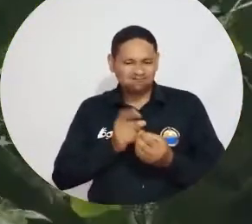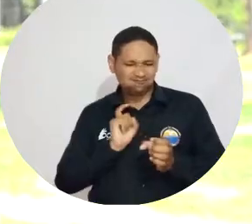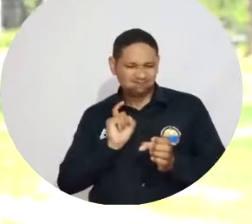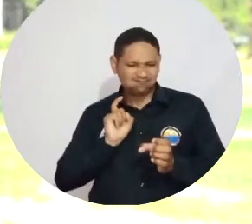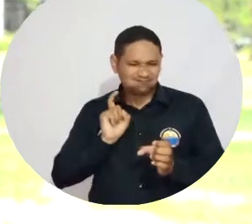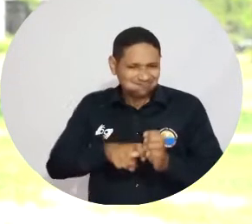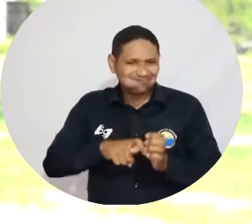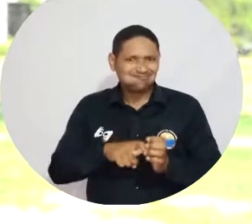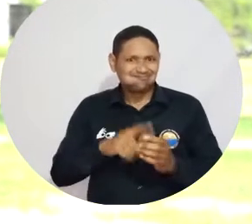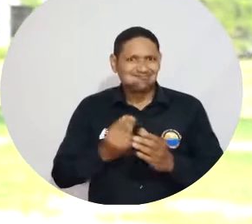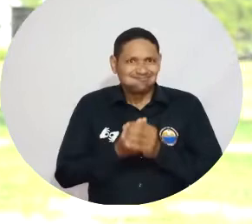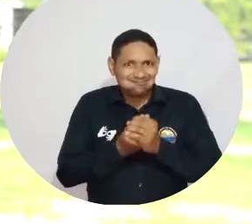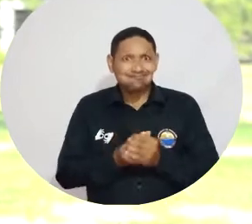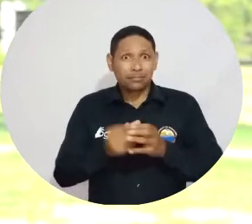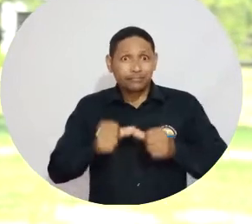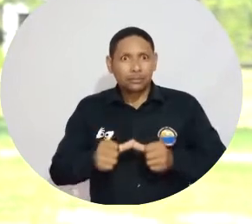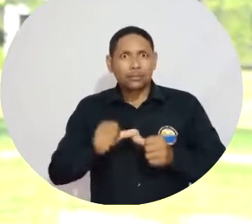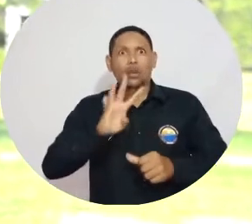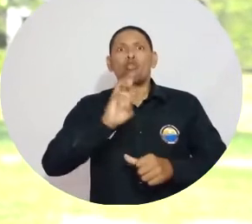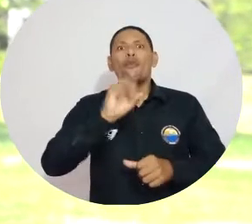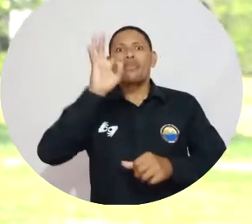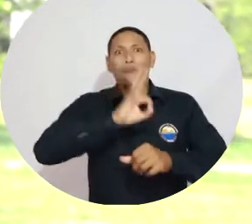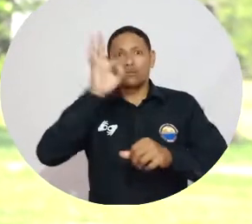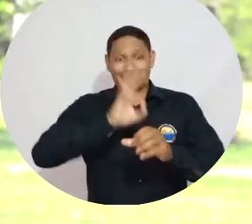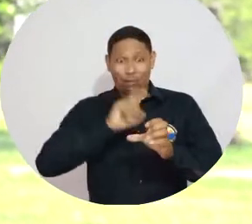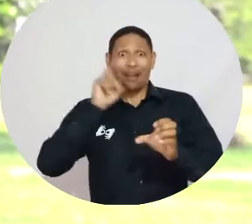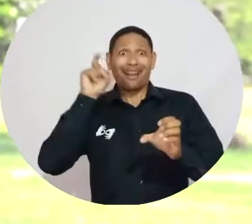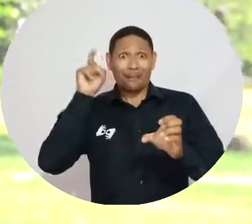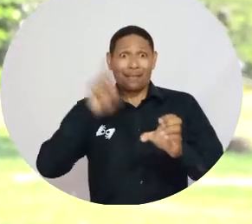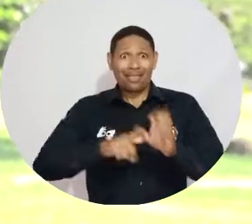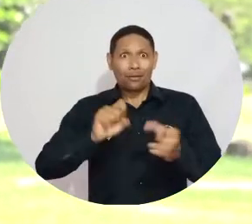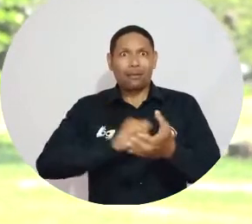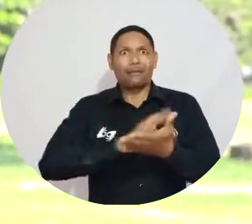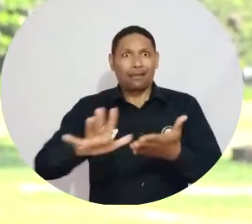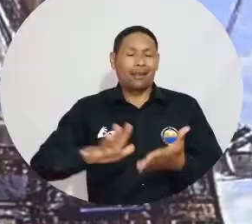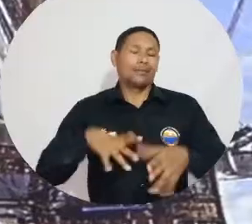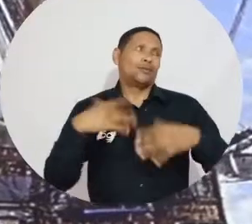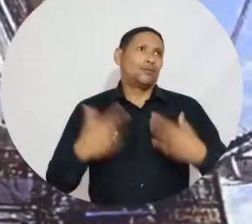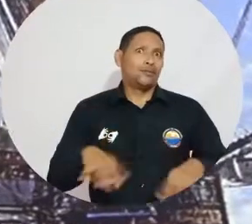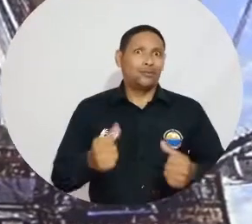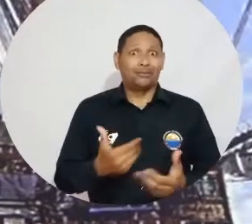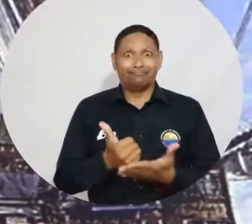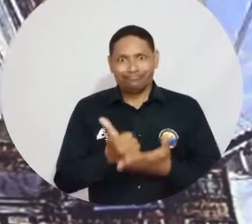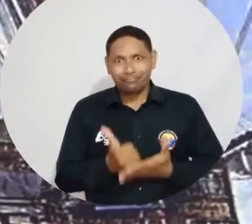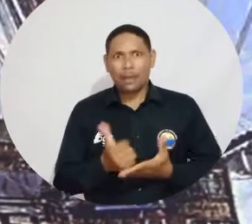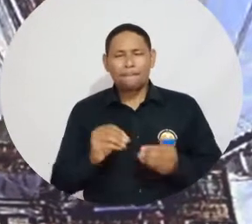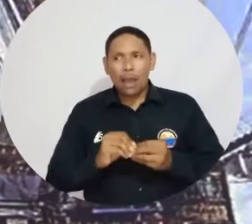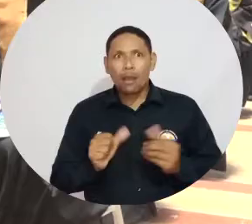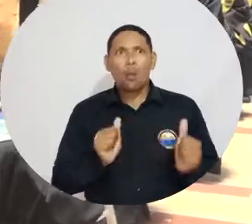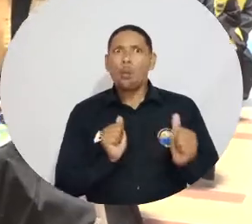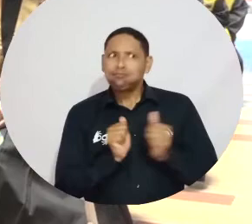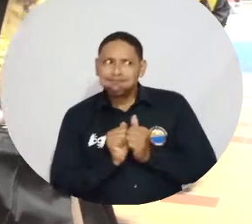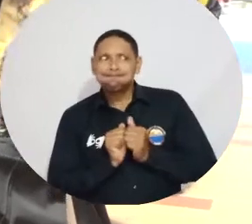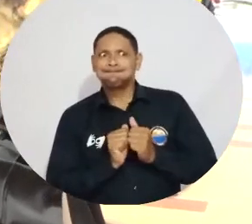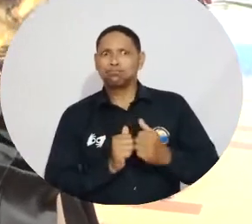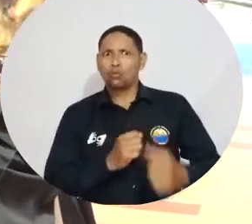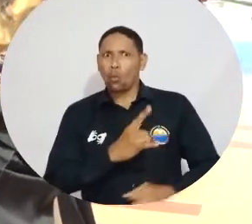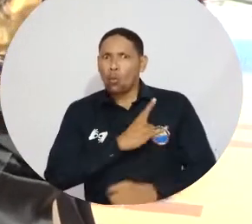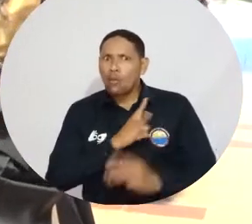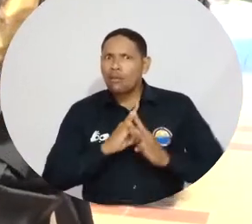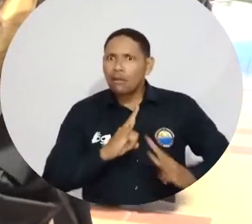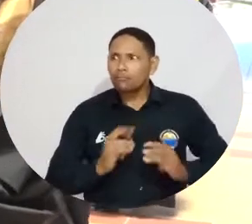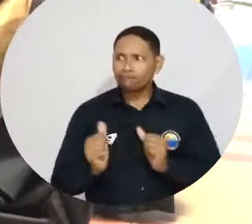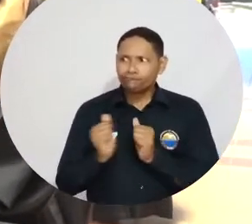de Magdalena. Los beneficios fueron la reducción del 90% de la matrícula académica. En todo momento tuve el apoyo de la Universidad de